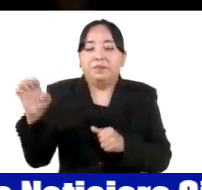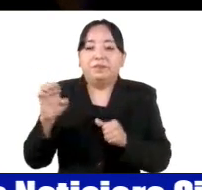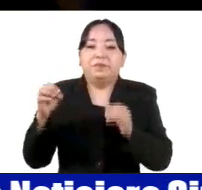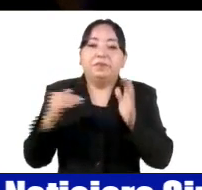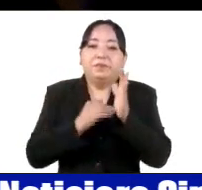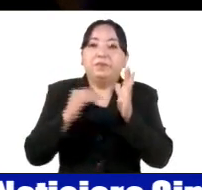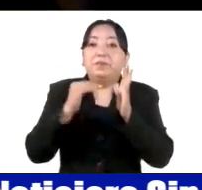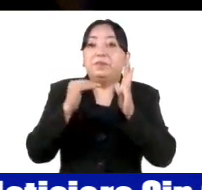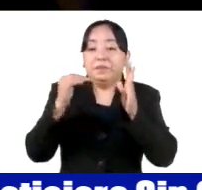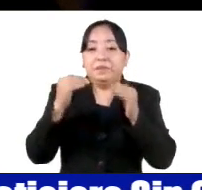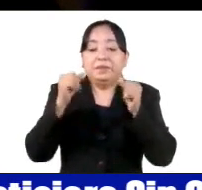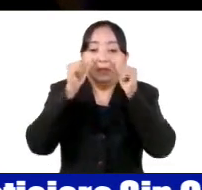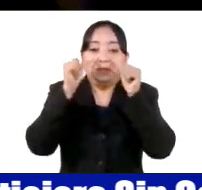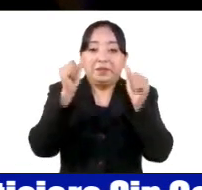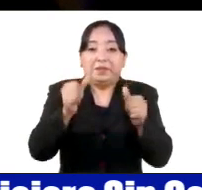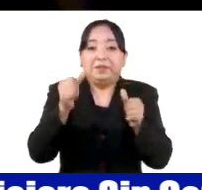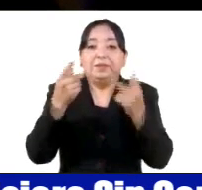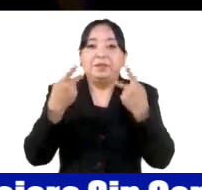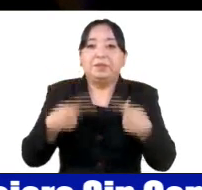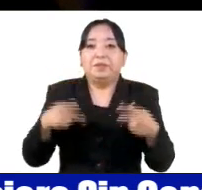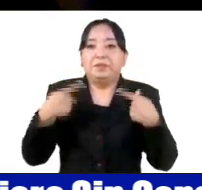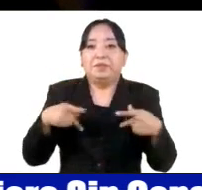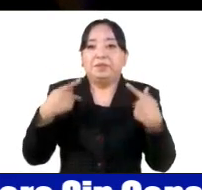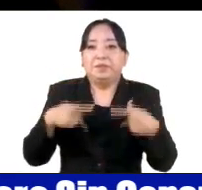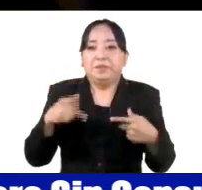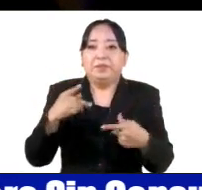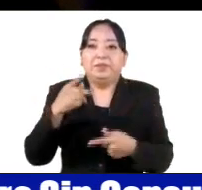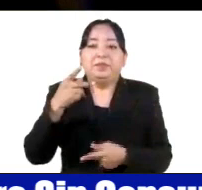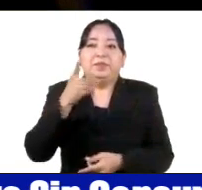502.471 personas con diabetes e hipertensión.